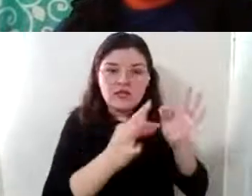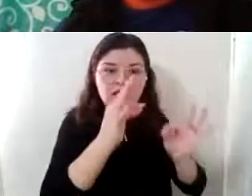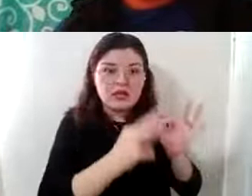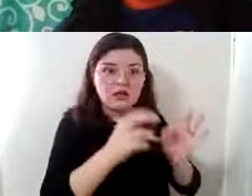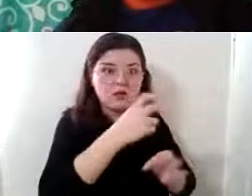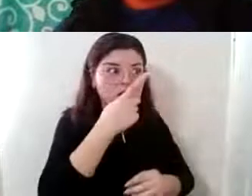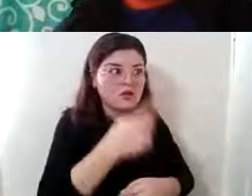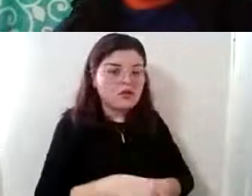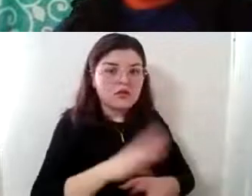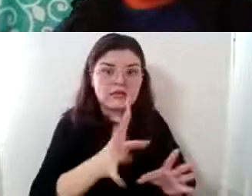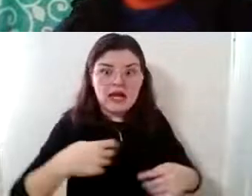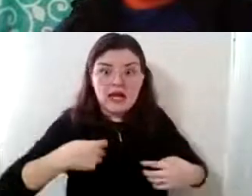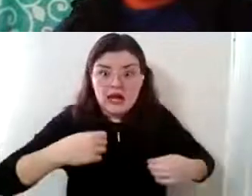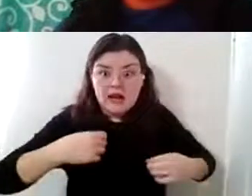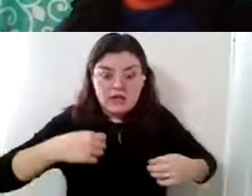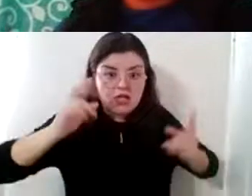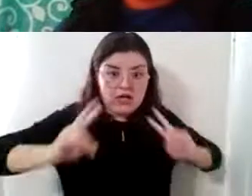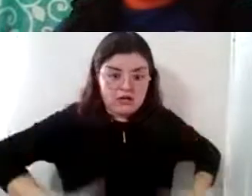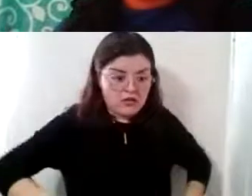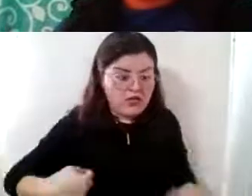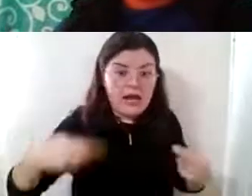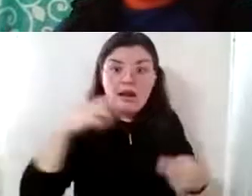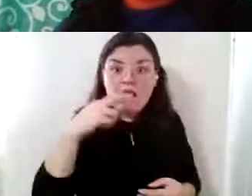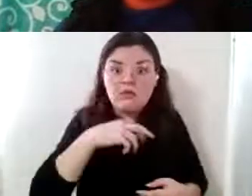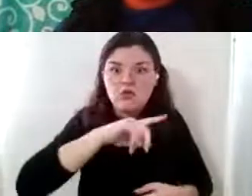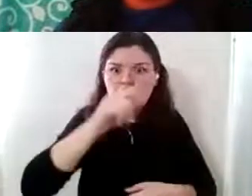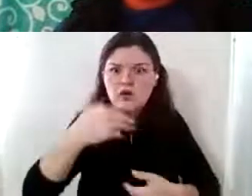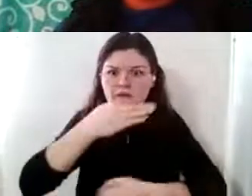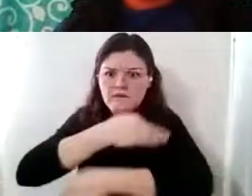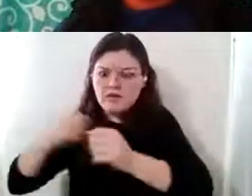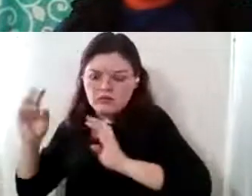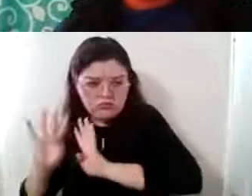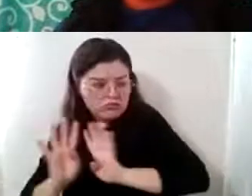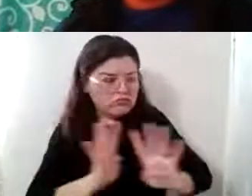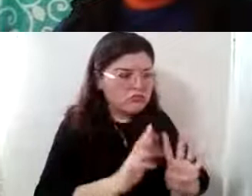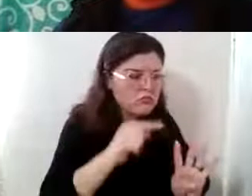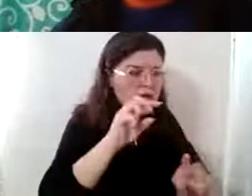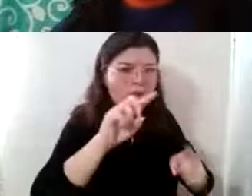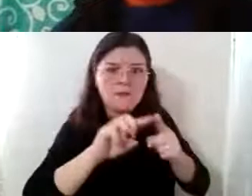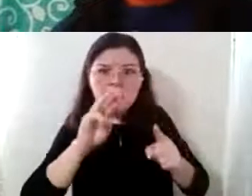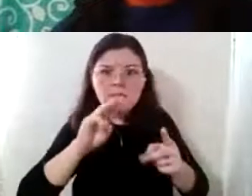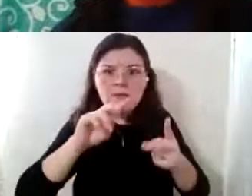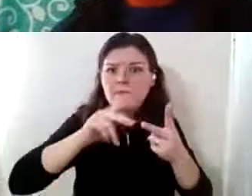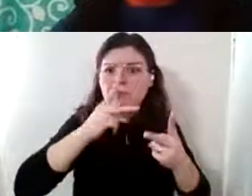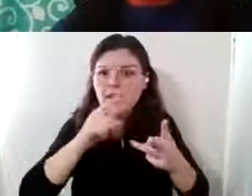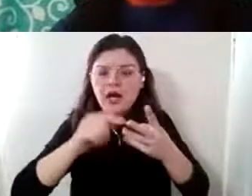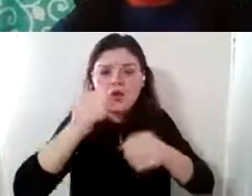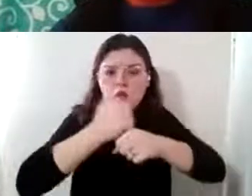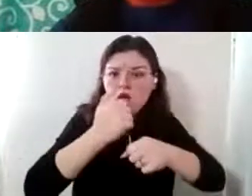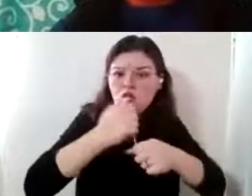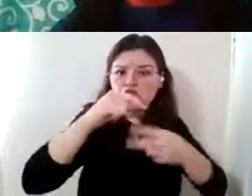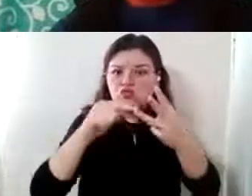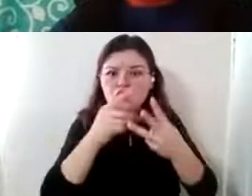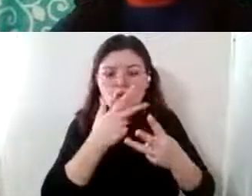el tío Anselmo le arregla el vestido con rapidez y aparece toda la familia por la puerta. Está su mamá, su papá, sus abuelos y